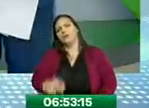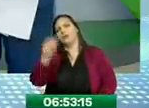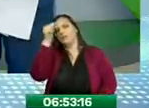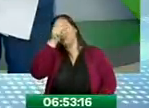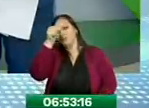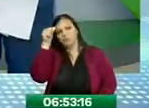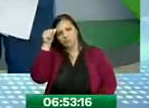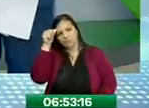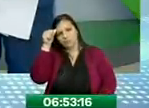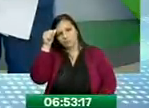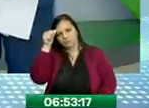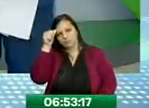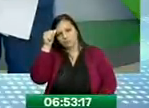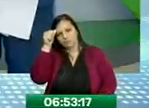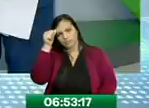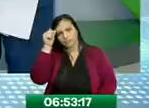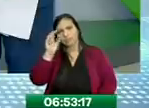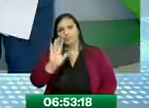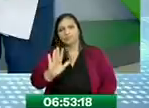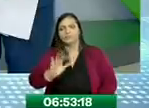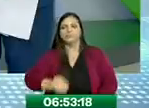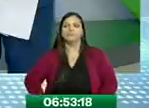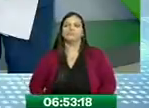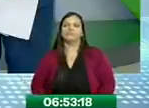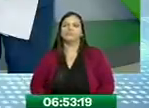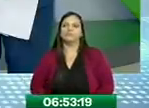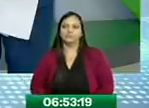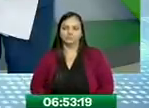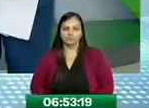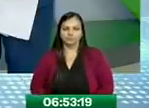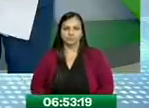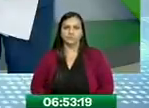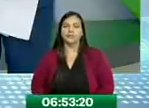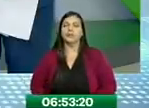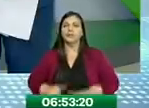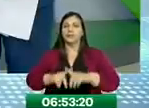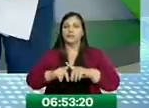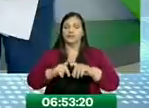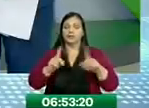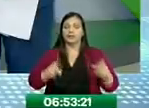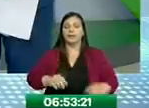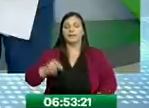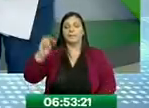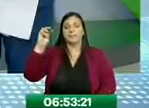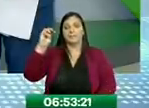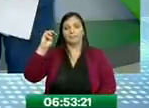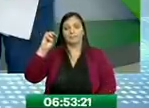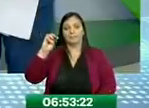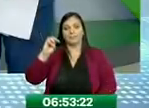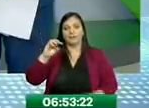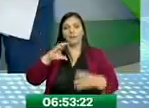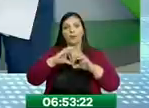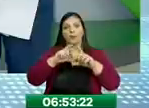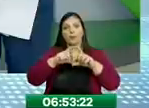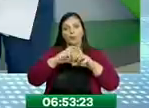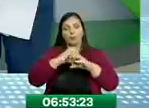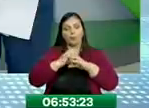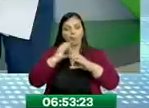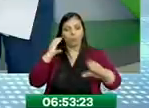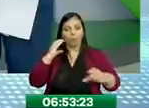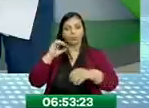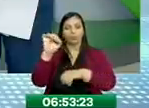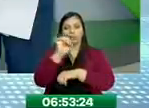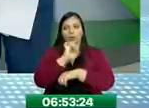sea impar, pues no tendrán que circular los días que ya han establecido las autoridades. En otras palabras, José Luis, mañana